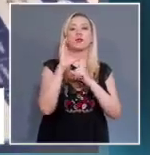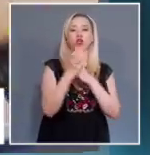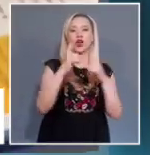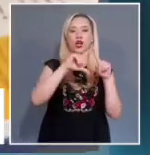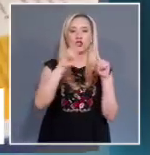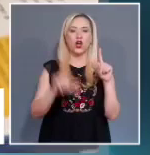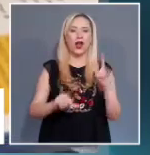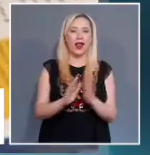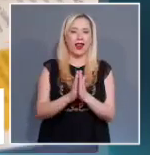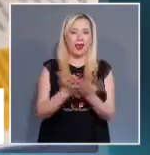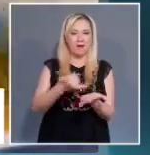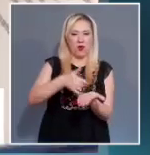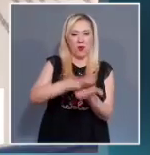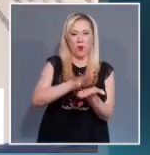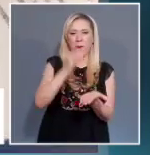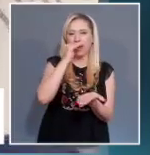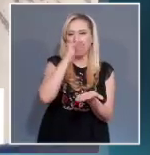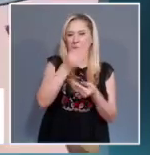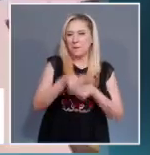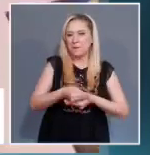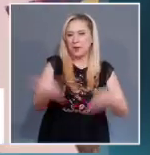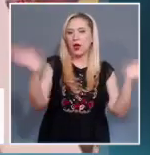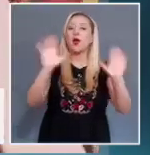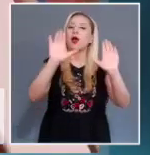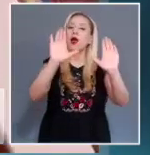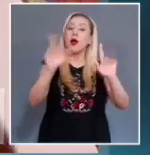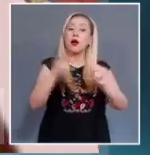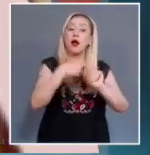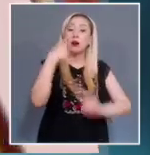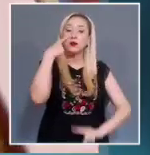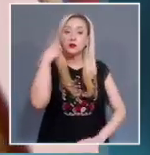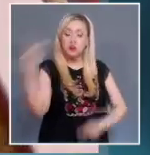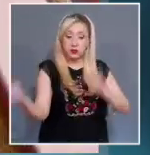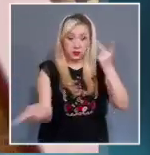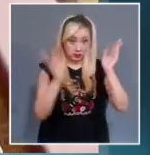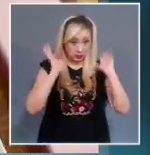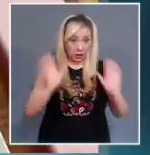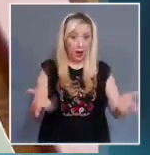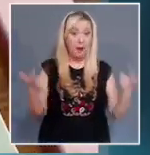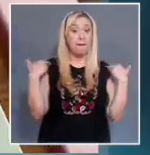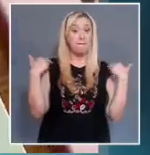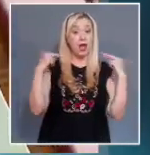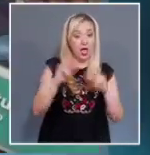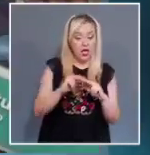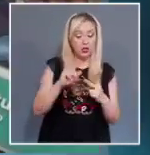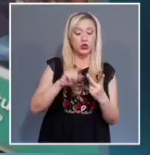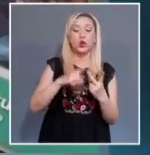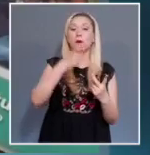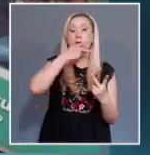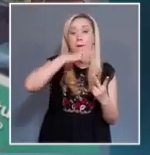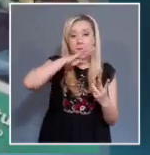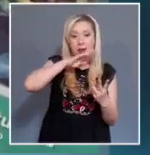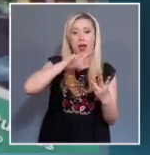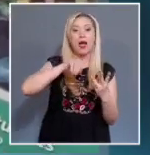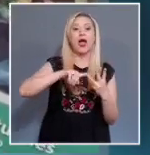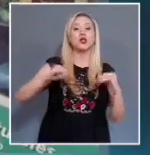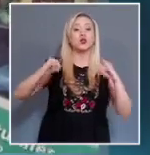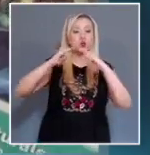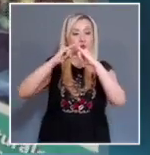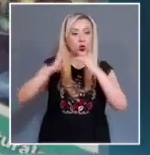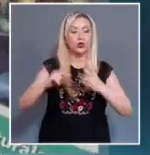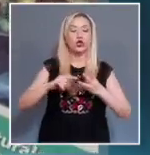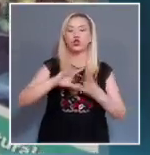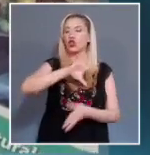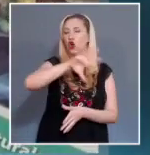haya consultado a estados, especialistas, maestros y padres de familia antes de continuar con la impresión de los libros de